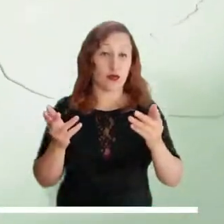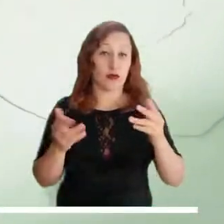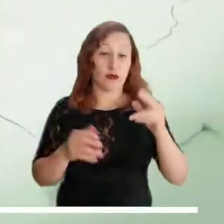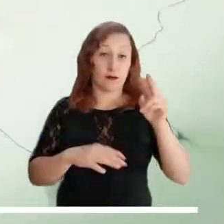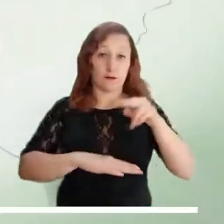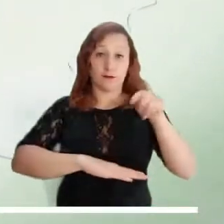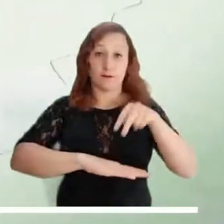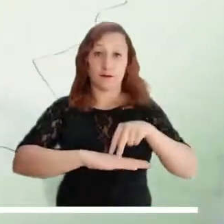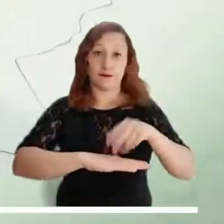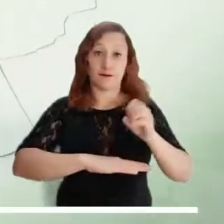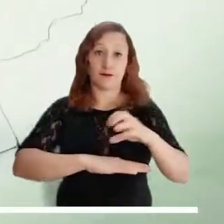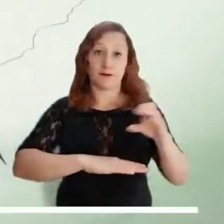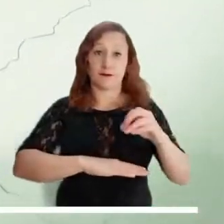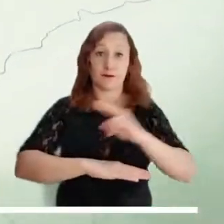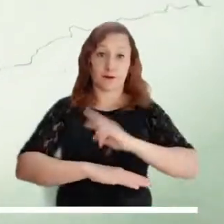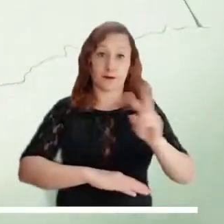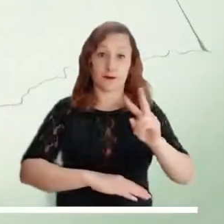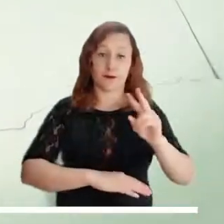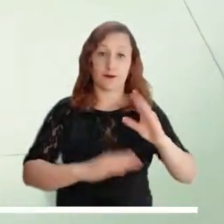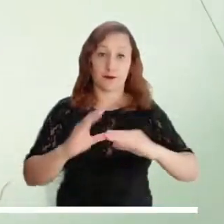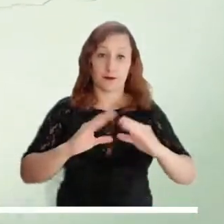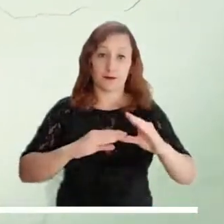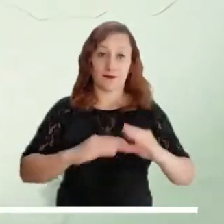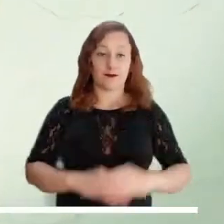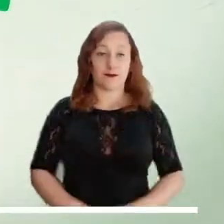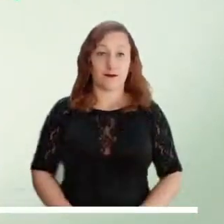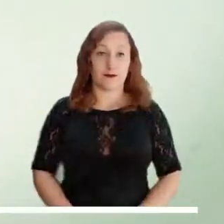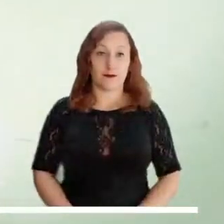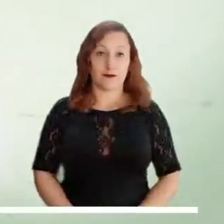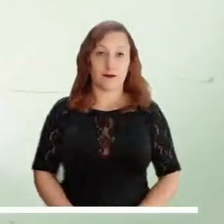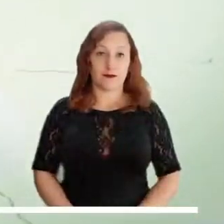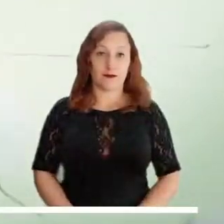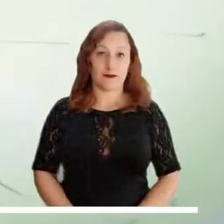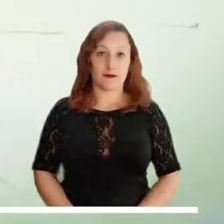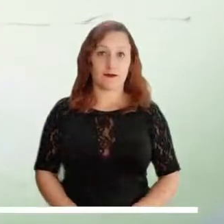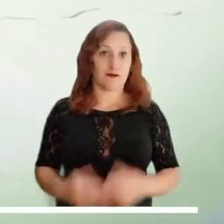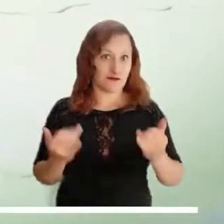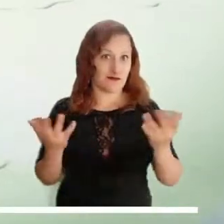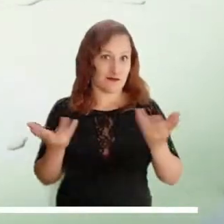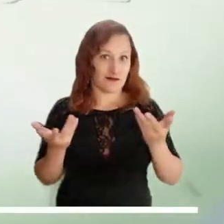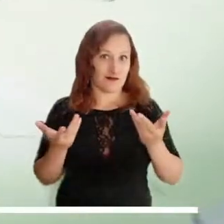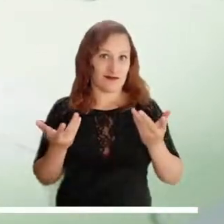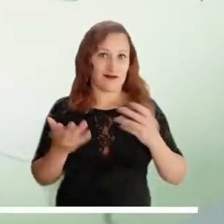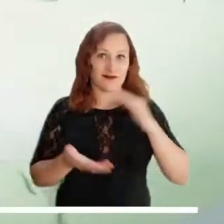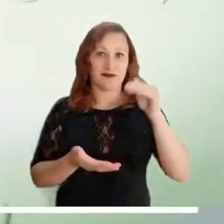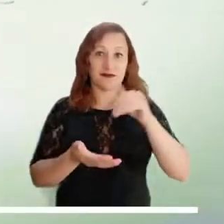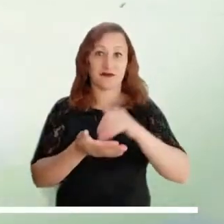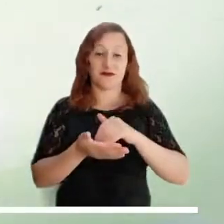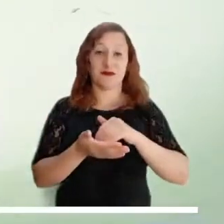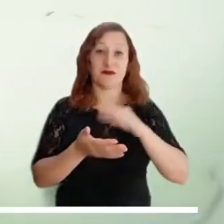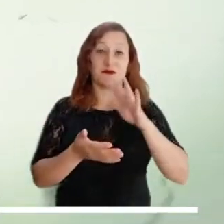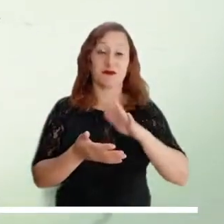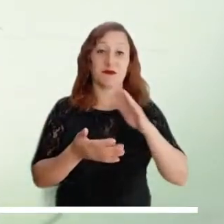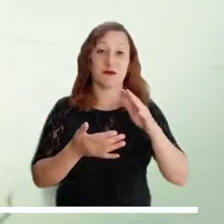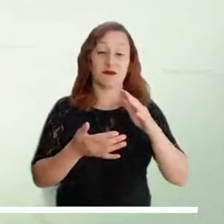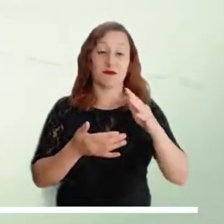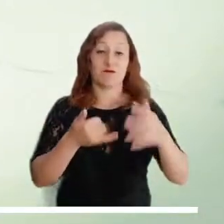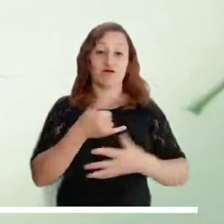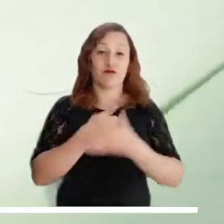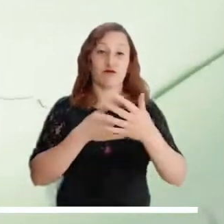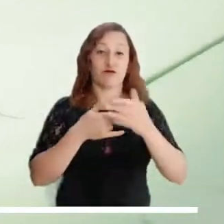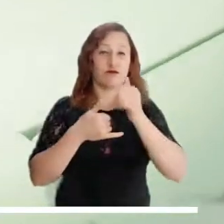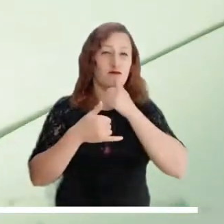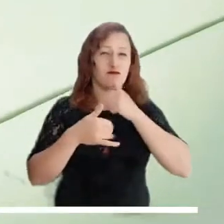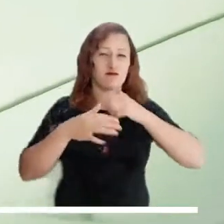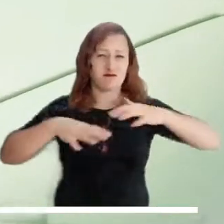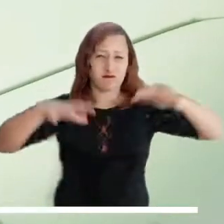son posibles en el centro de Nariño y occidente de Valle del Cauca y Cauca. Visitemos ahora el centro del país, que